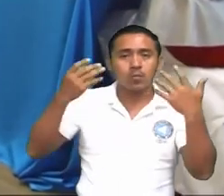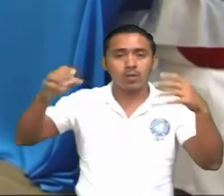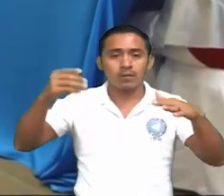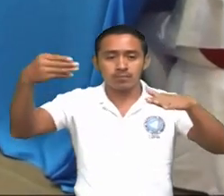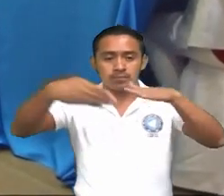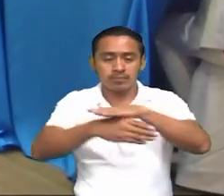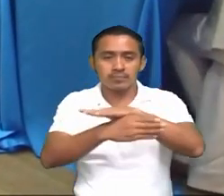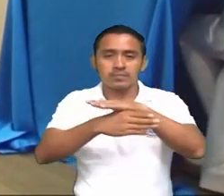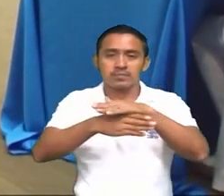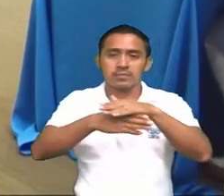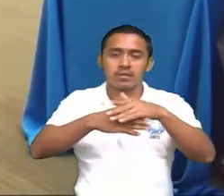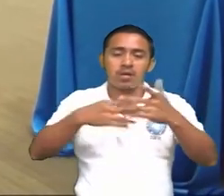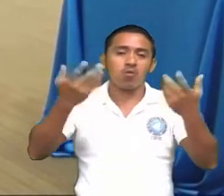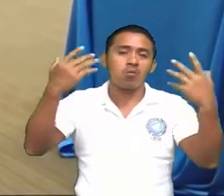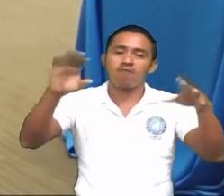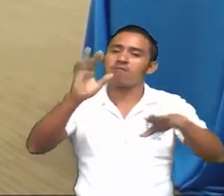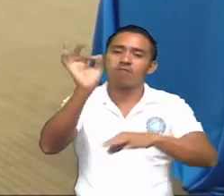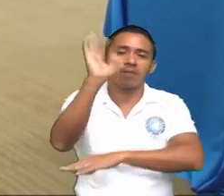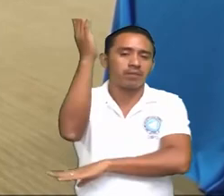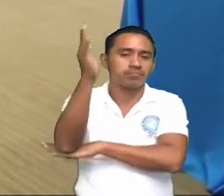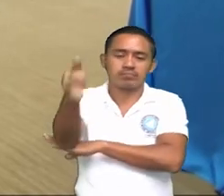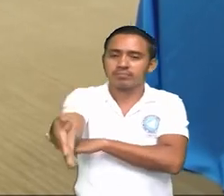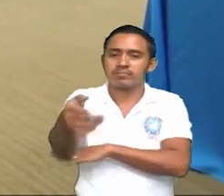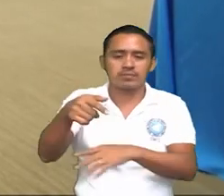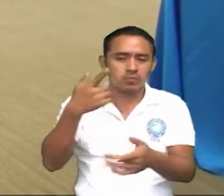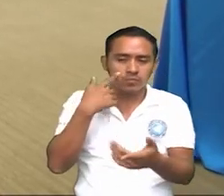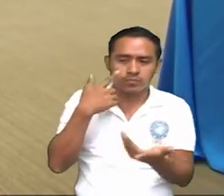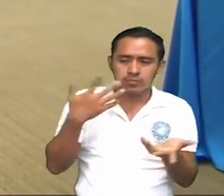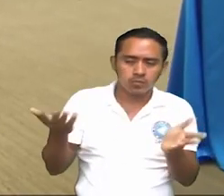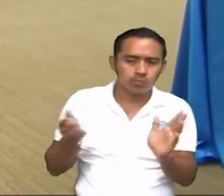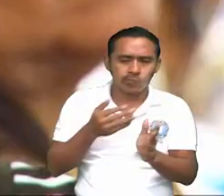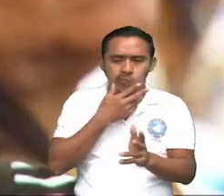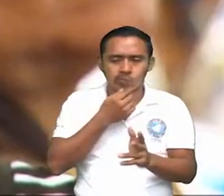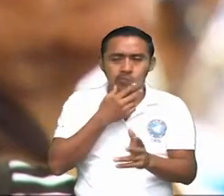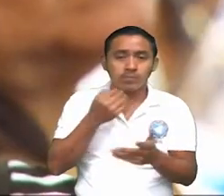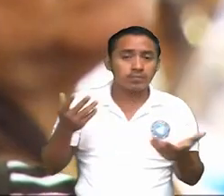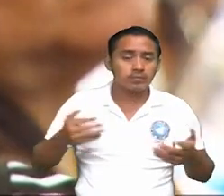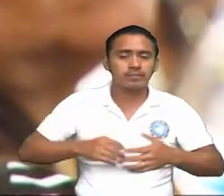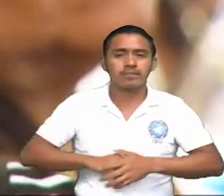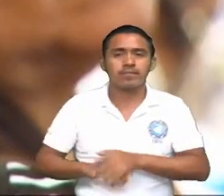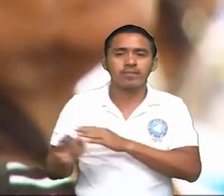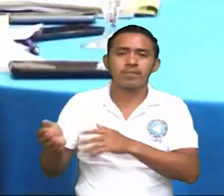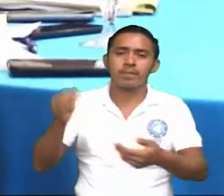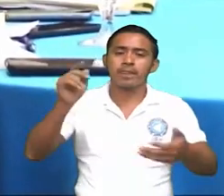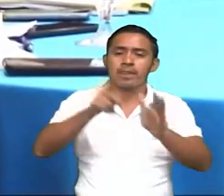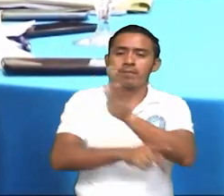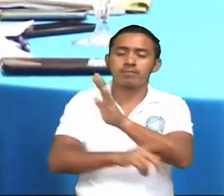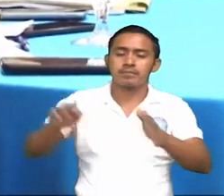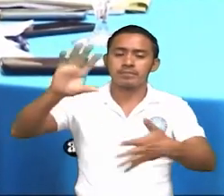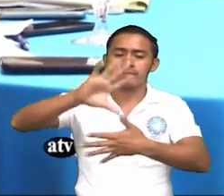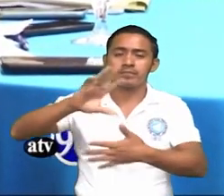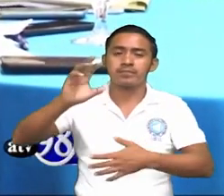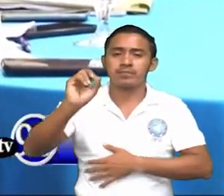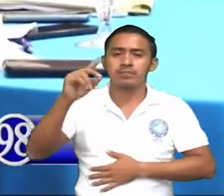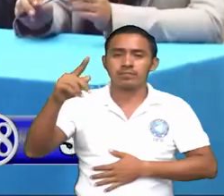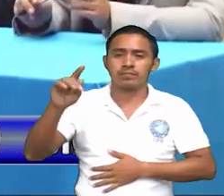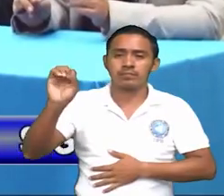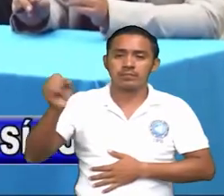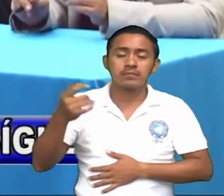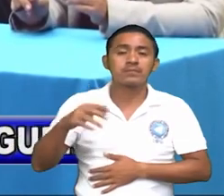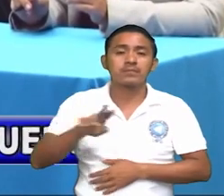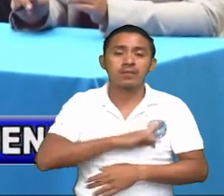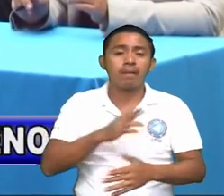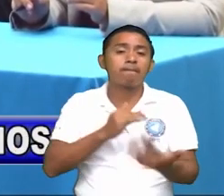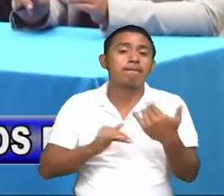entrada terrestre, acuática o aérea alguna persona sospechosa con condición de riesgo. Los países de América donde la OPS tiene registrado